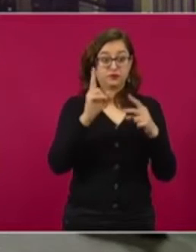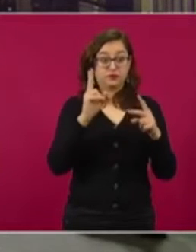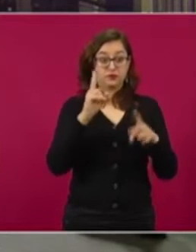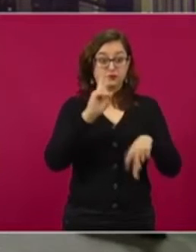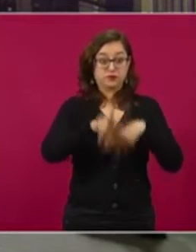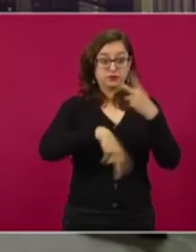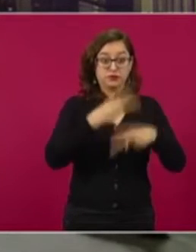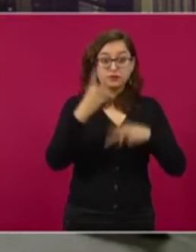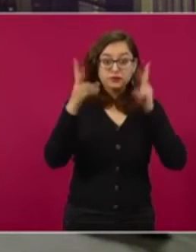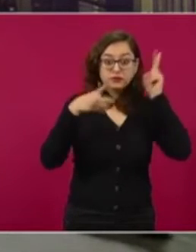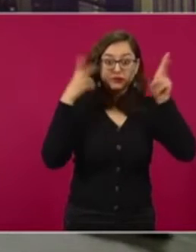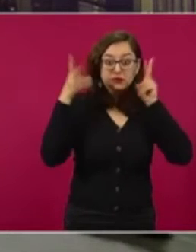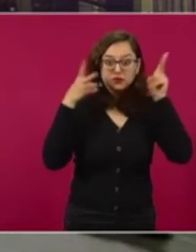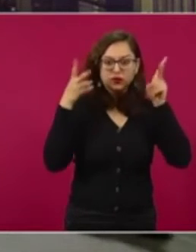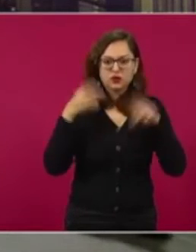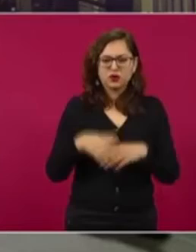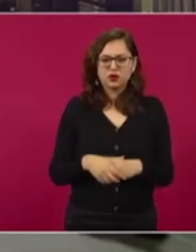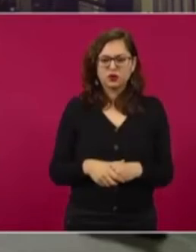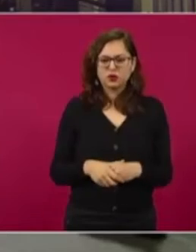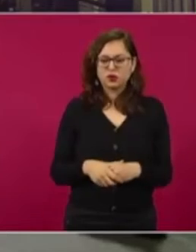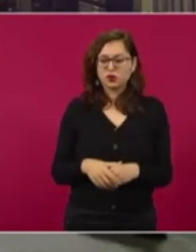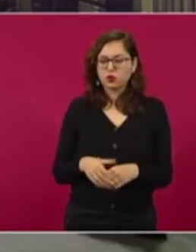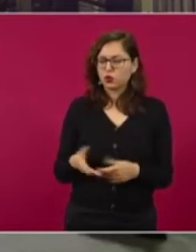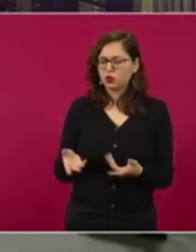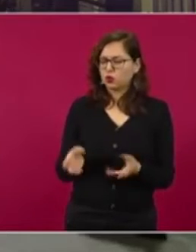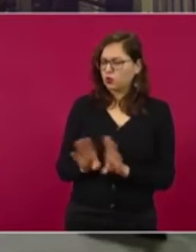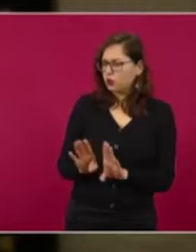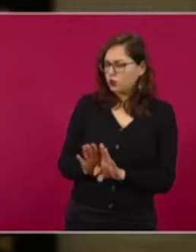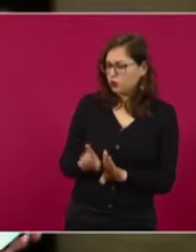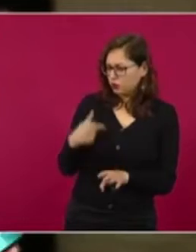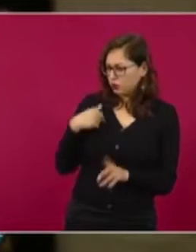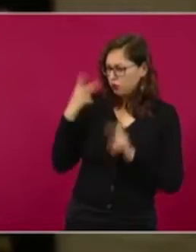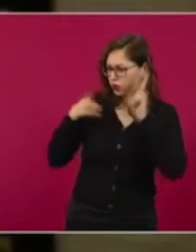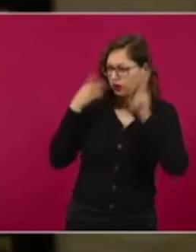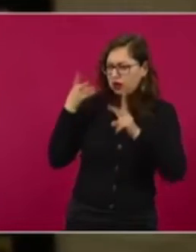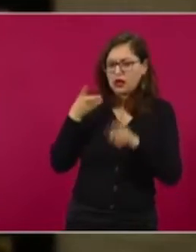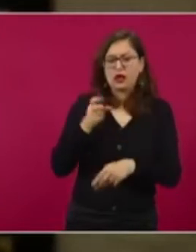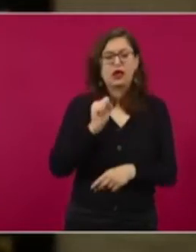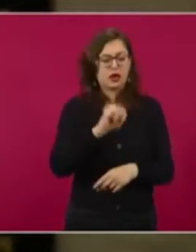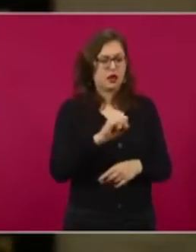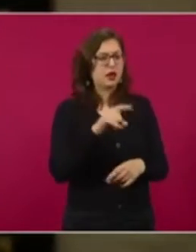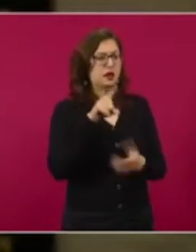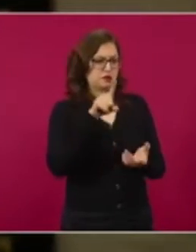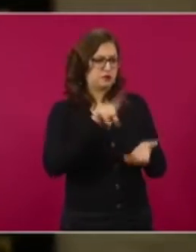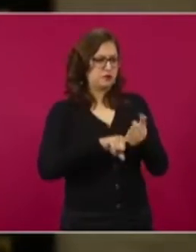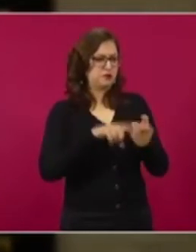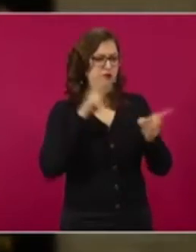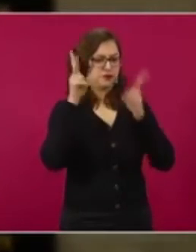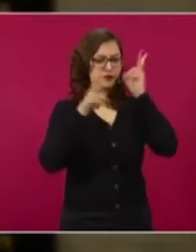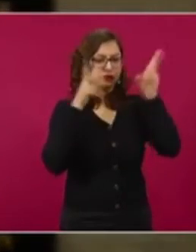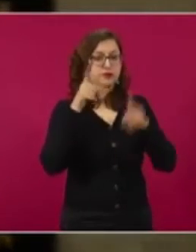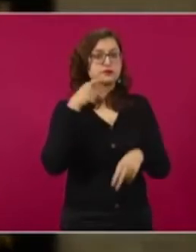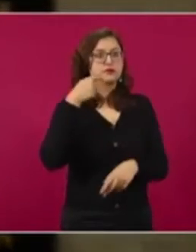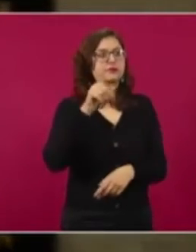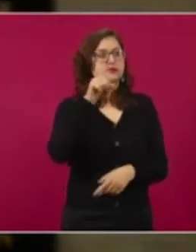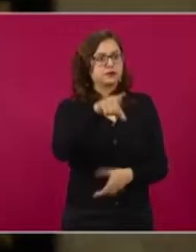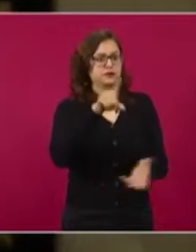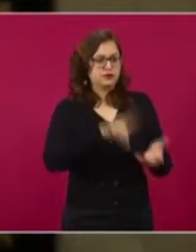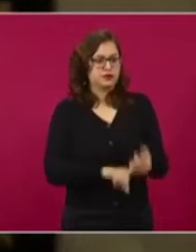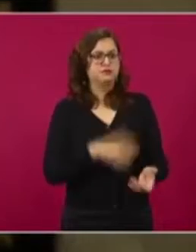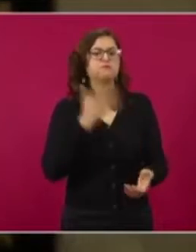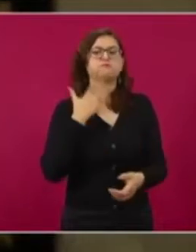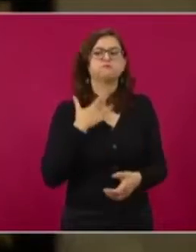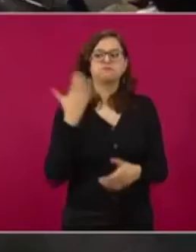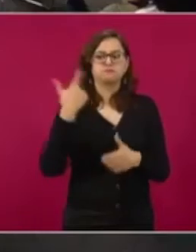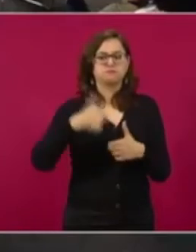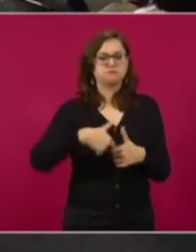¿Una visita, dices? Ajá, si tiene previsto en algún momento visitar la refinería y qué va a pasar con el producto que ahí se